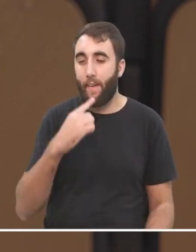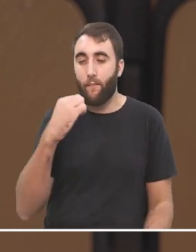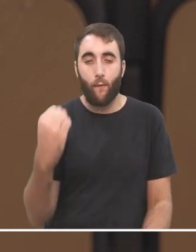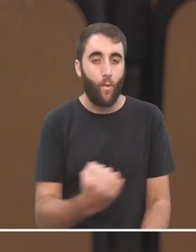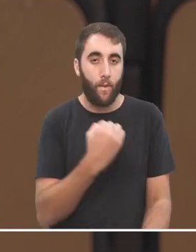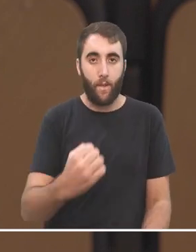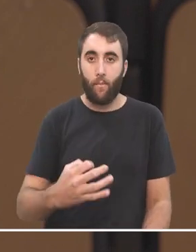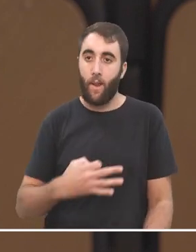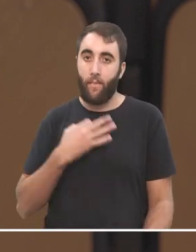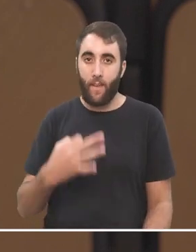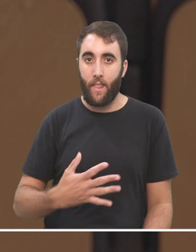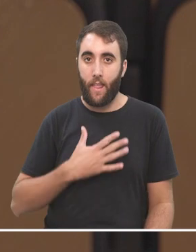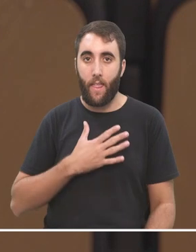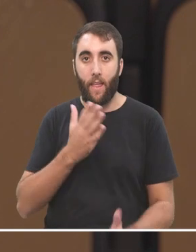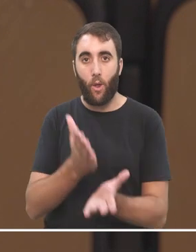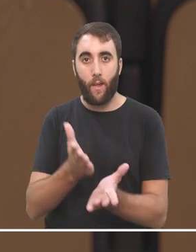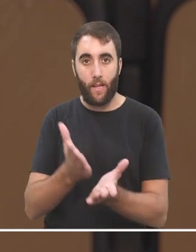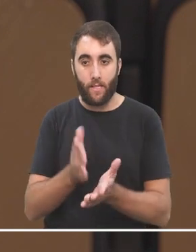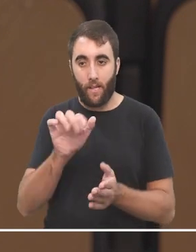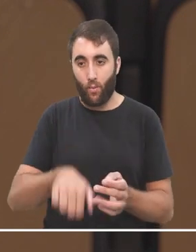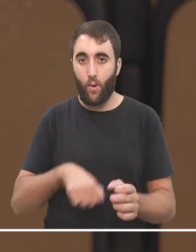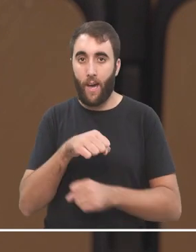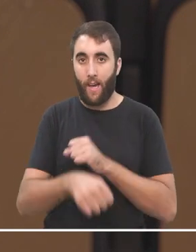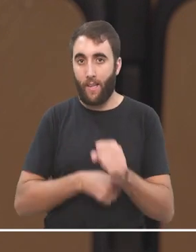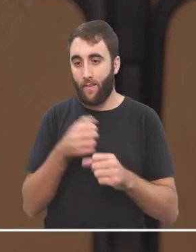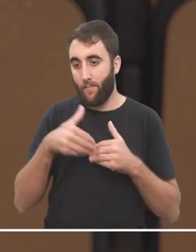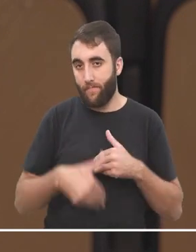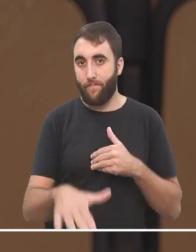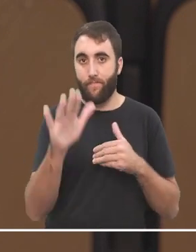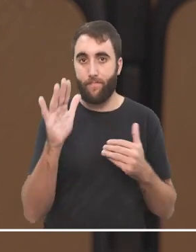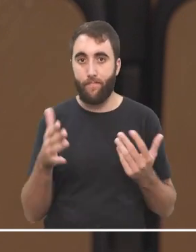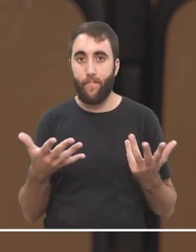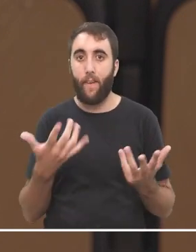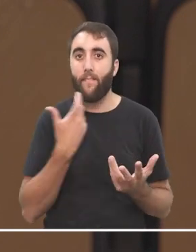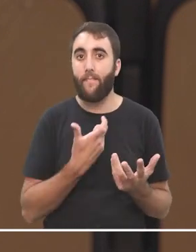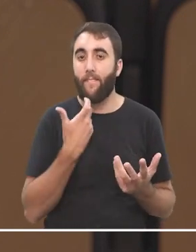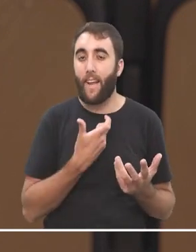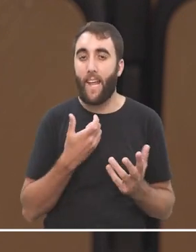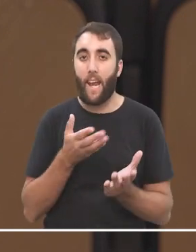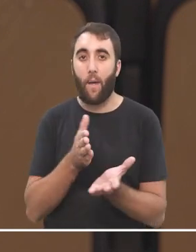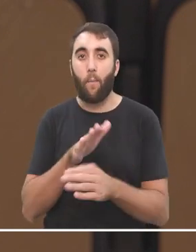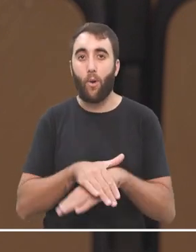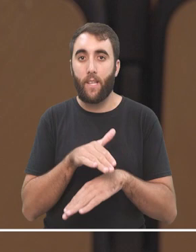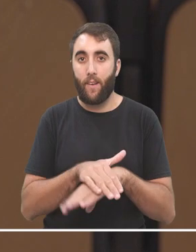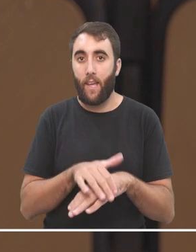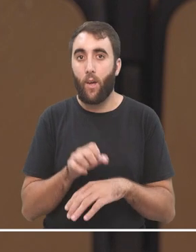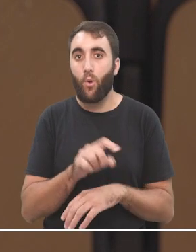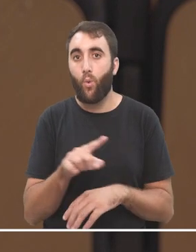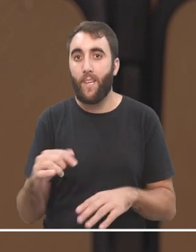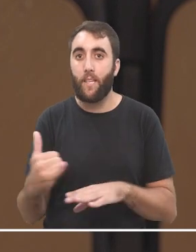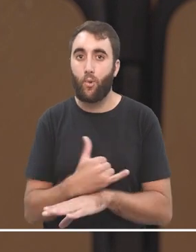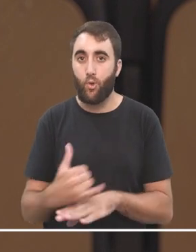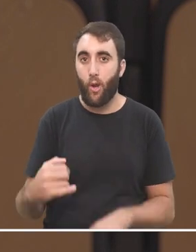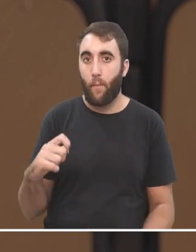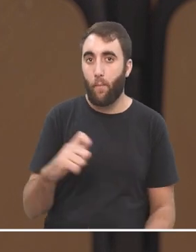para ejercer los derechos fundamentales en el siglo XXI. La falta de responsabilidad por parte de las